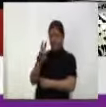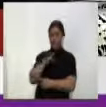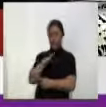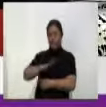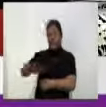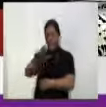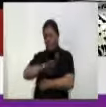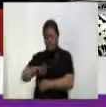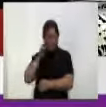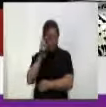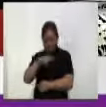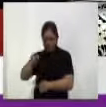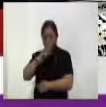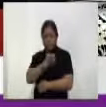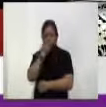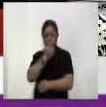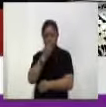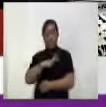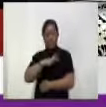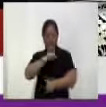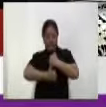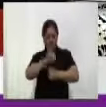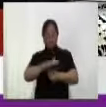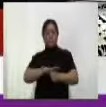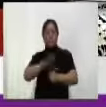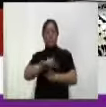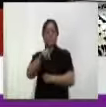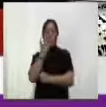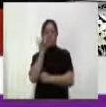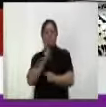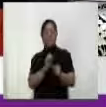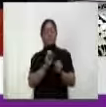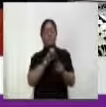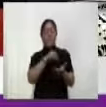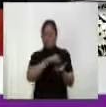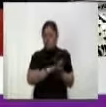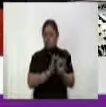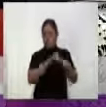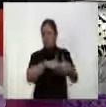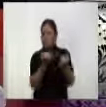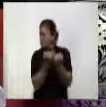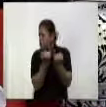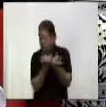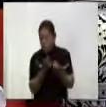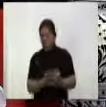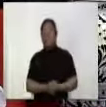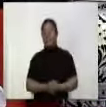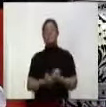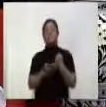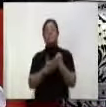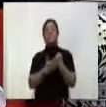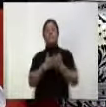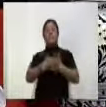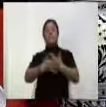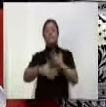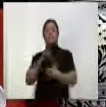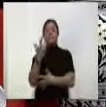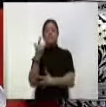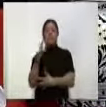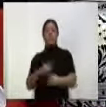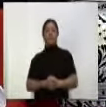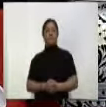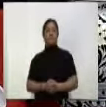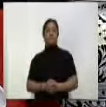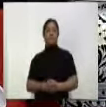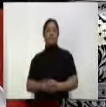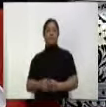que se ofrecen y registrarse. Entonces, si quieren participar en lo que es el examen de admisión, que es el próximo 15 de julio y el segundo